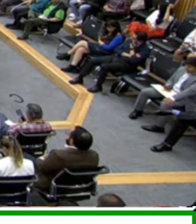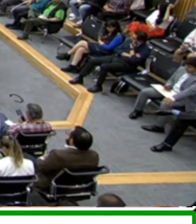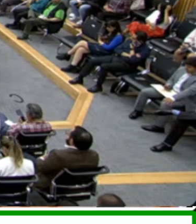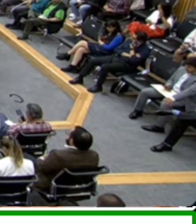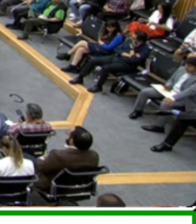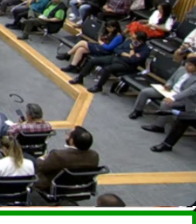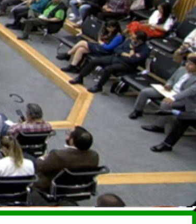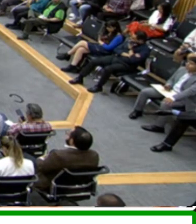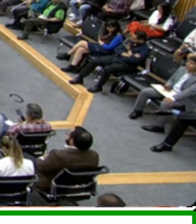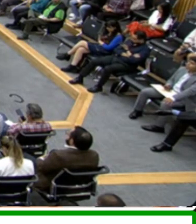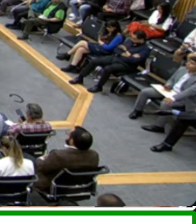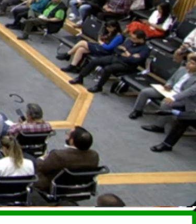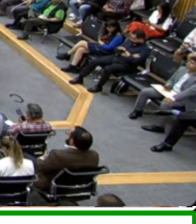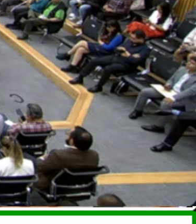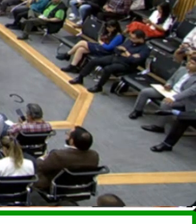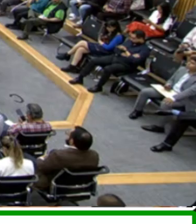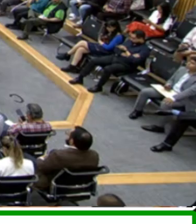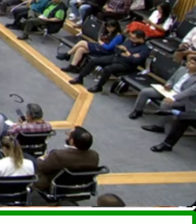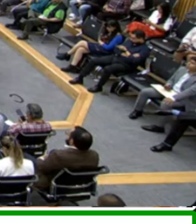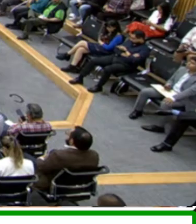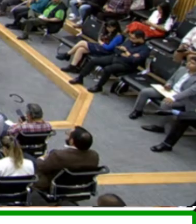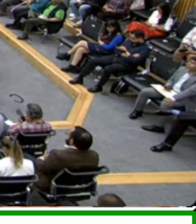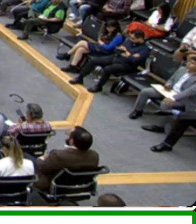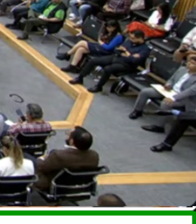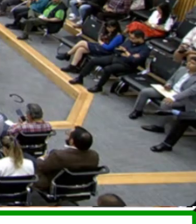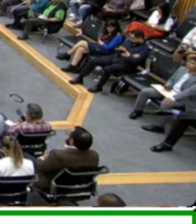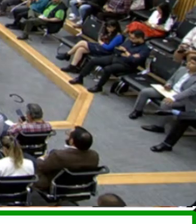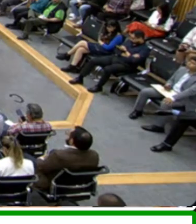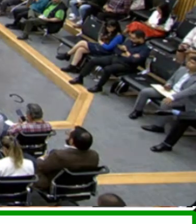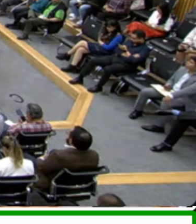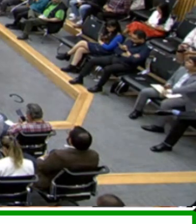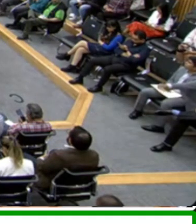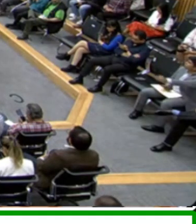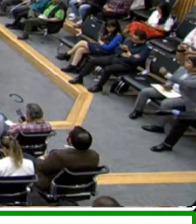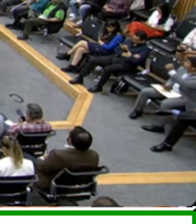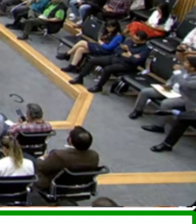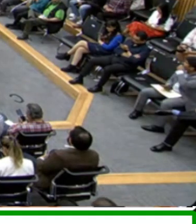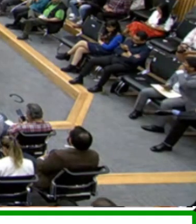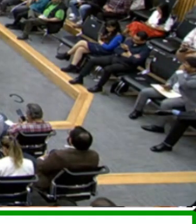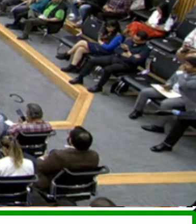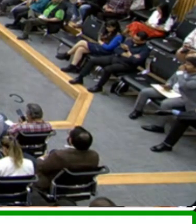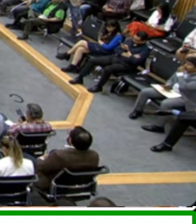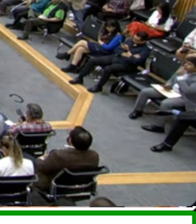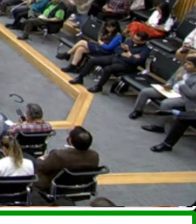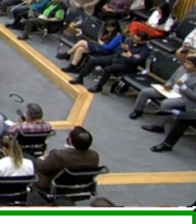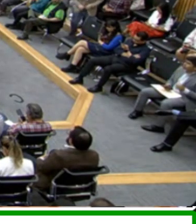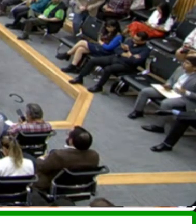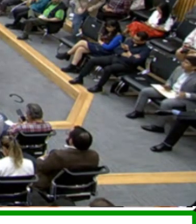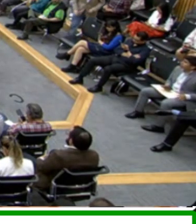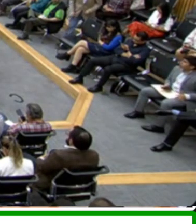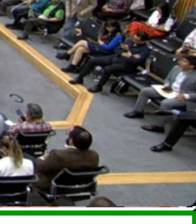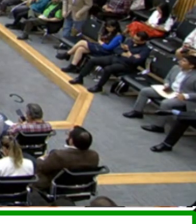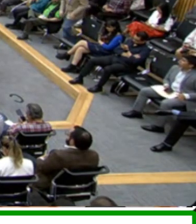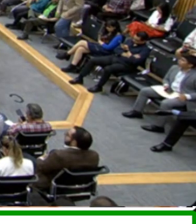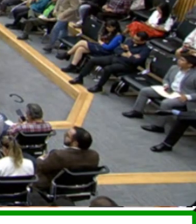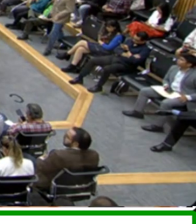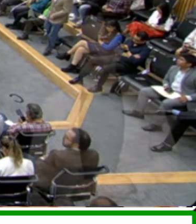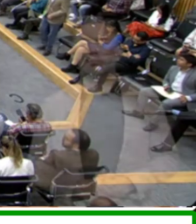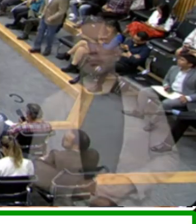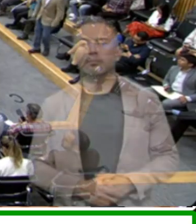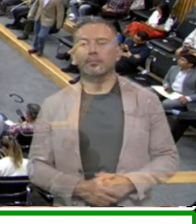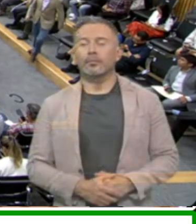la representación. ¿Usted cree, a la luz de lo que se discute en la calle, que es